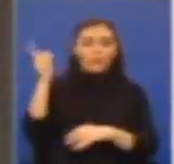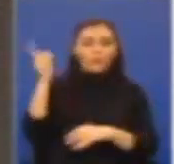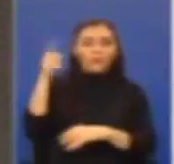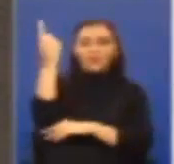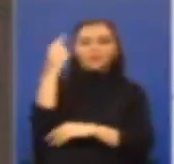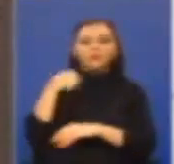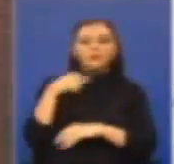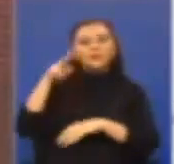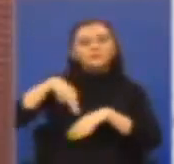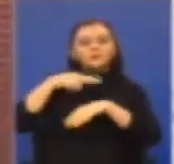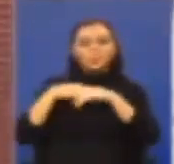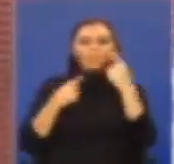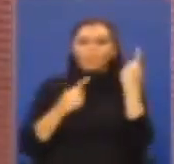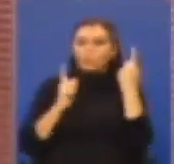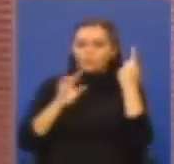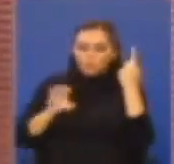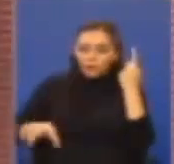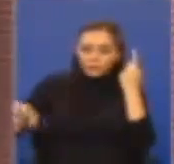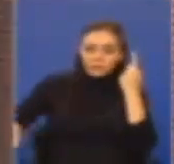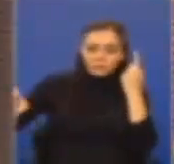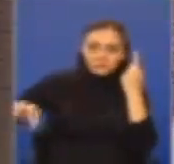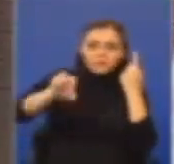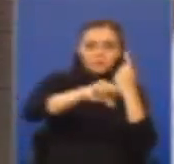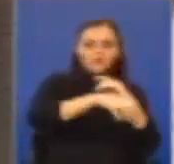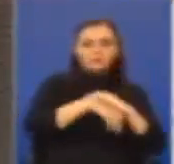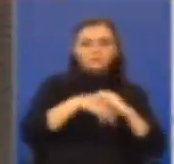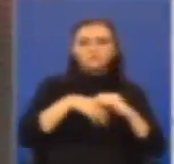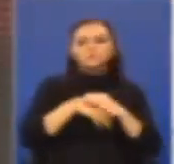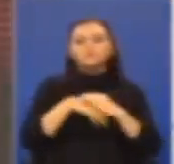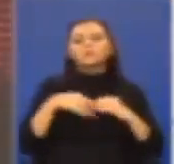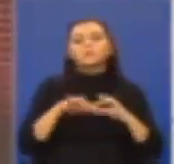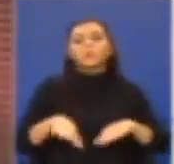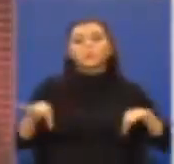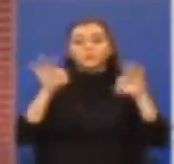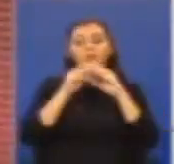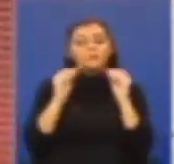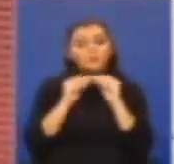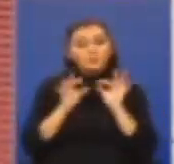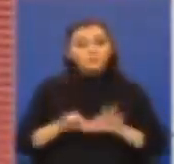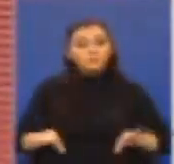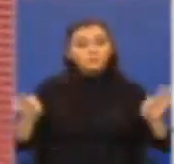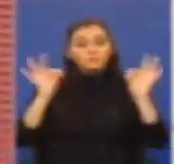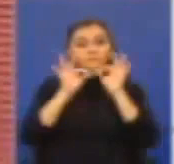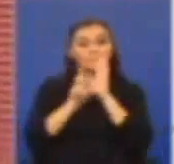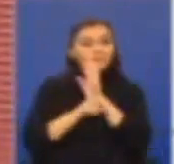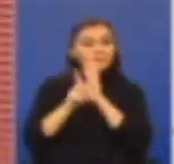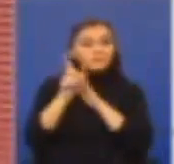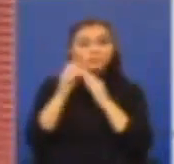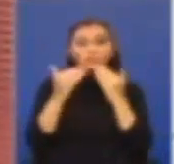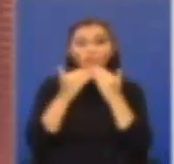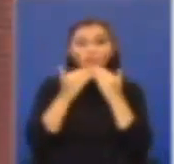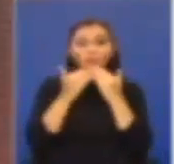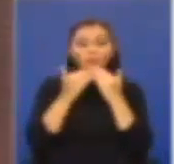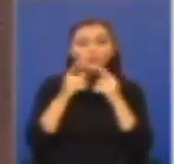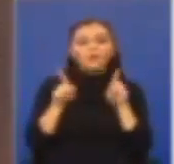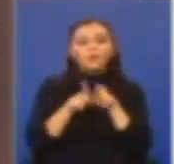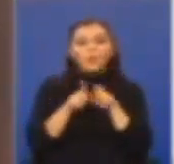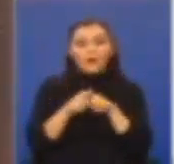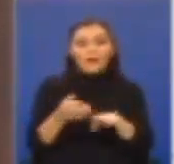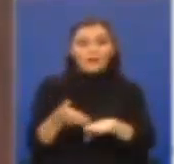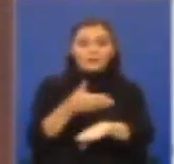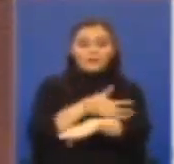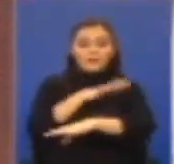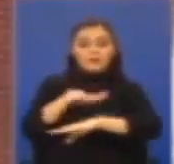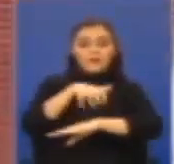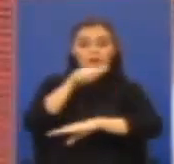Estado central. Y ahí tiene un rol fundamental. Recuerden, la clave del desarrollo, lo dijo Li Kuan Yew, primer